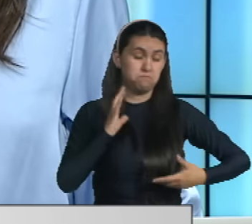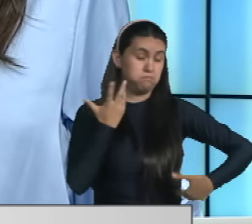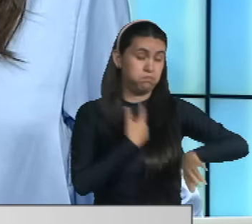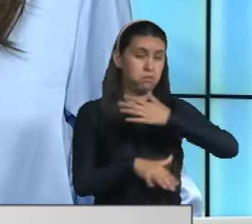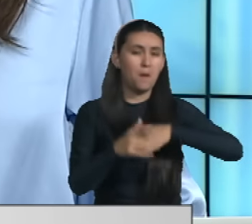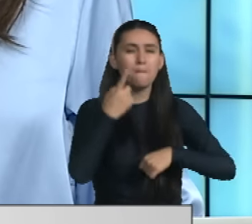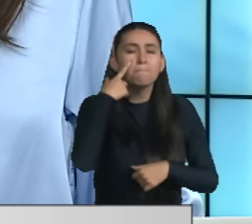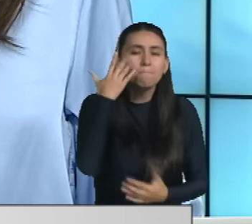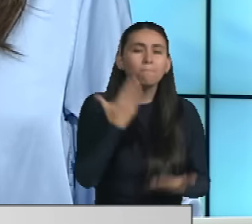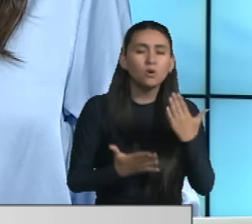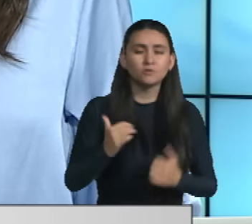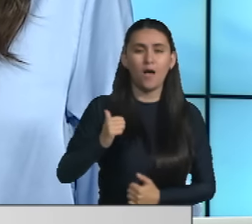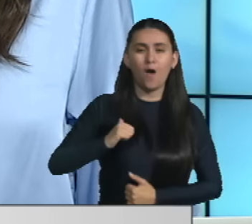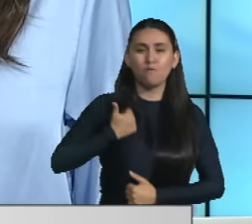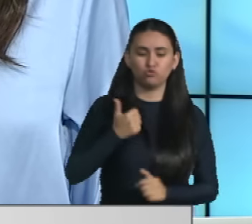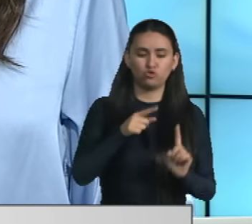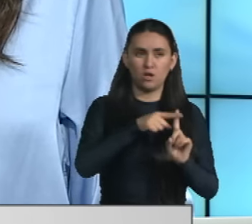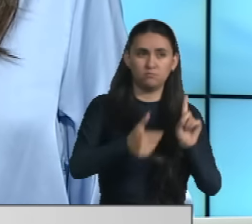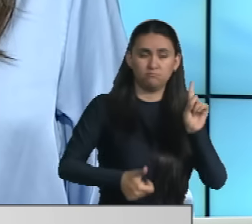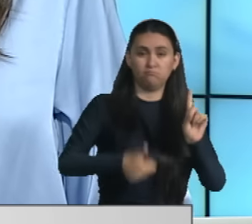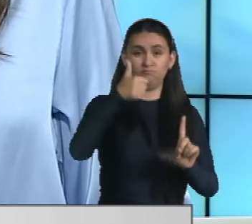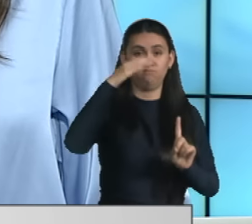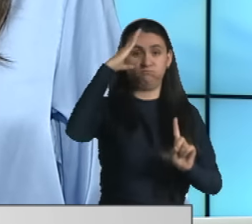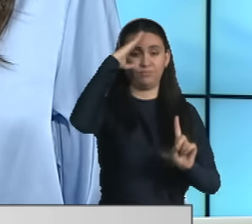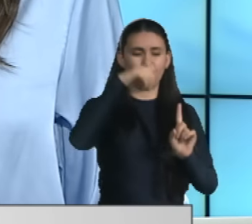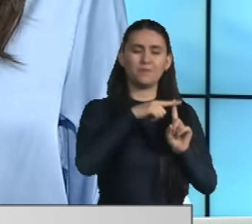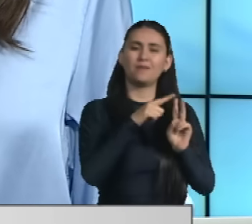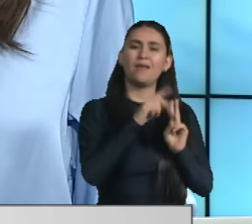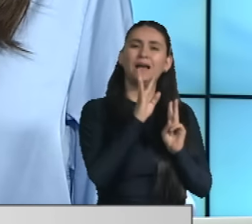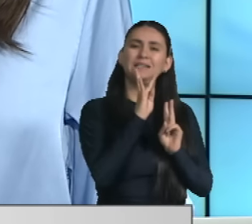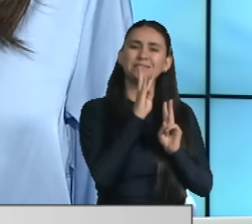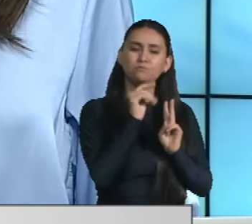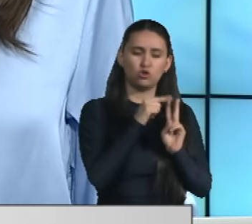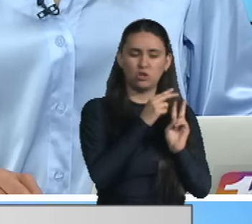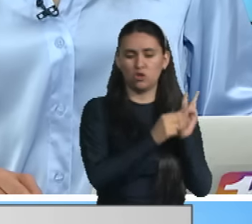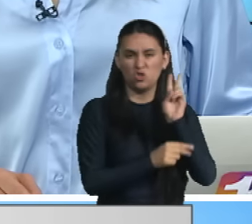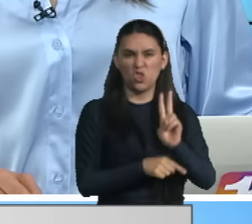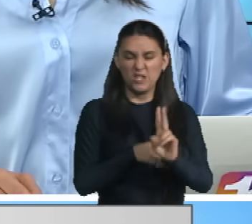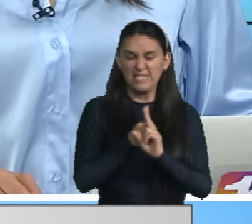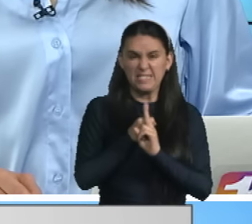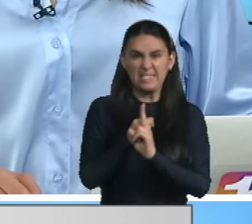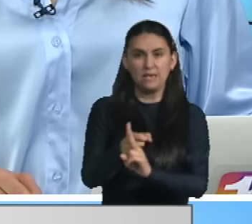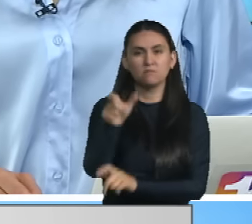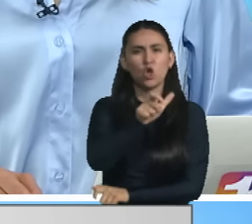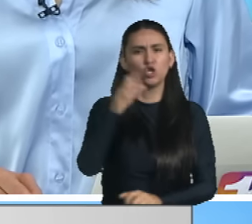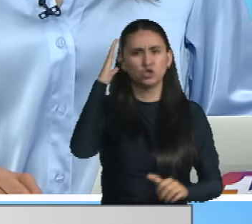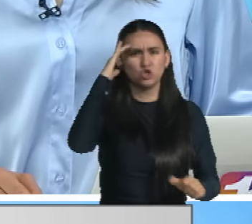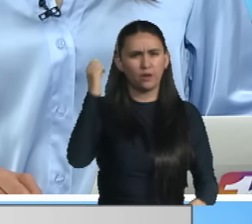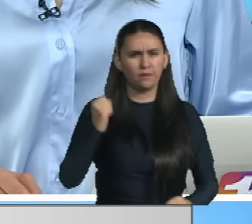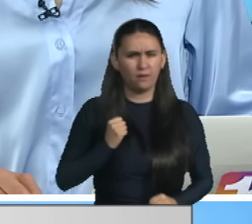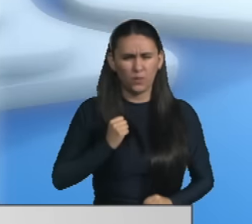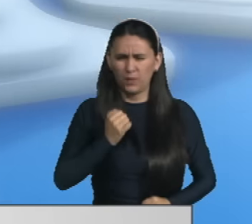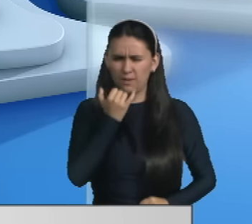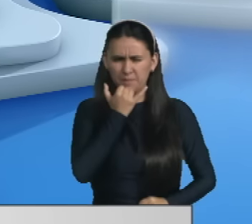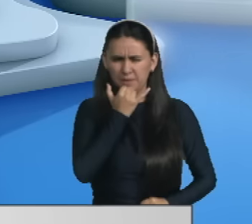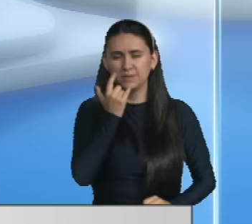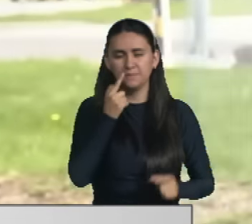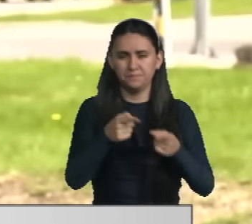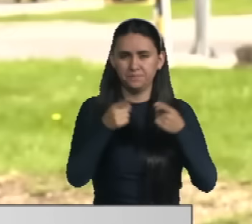posibles abusos cometidos por parte de un general y su esposa a varios soldados. Estilo Vengas, ¿cómo es esta historia? Buenas tardes.